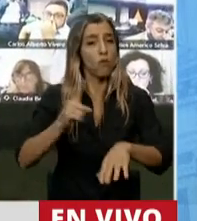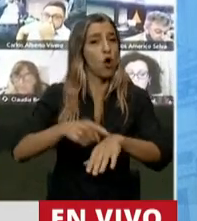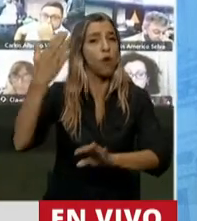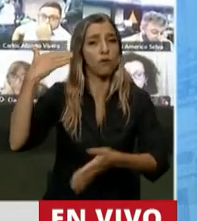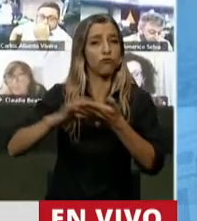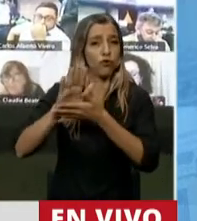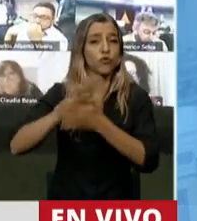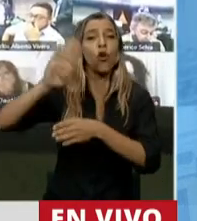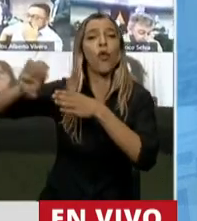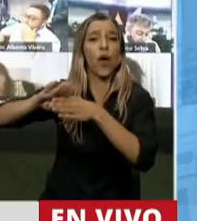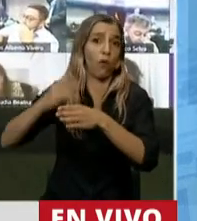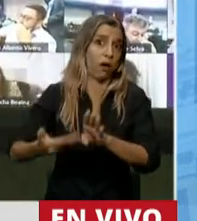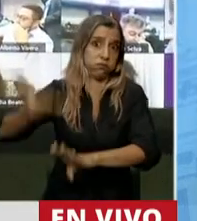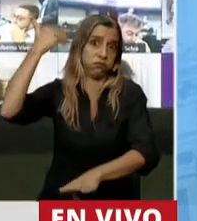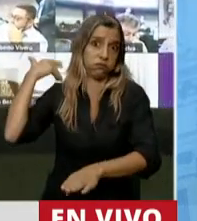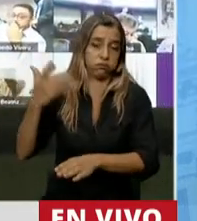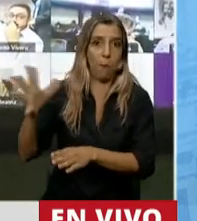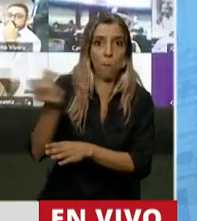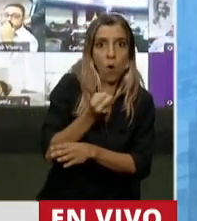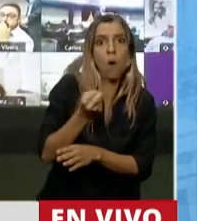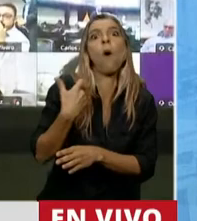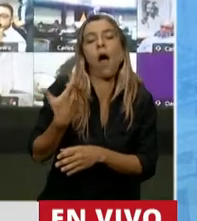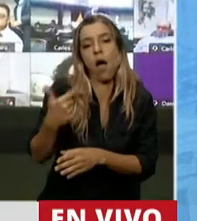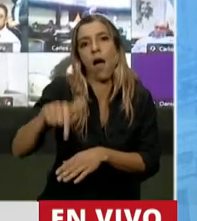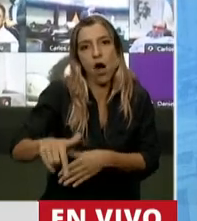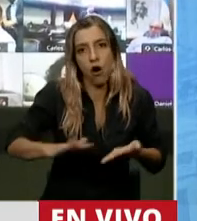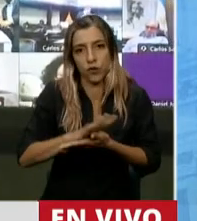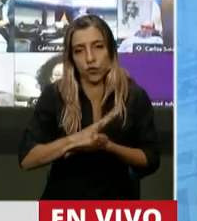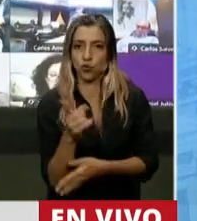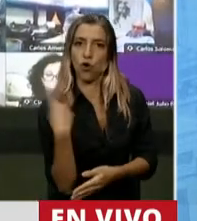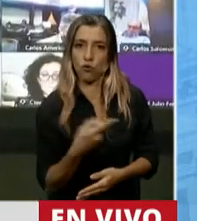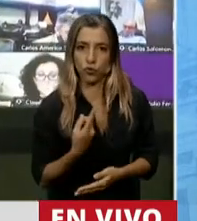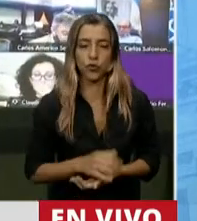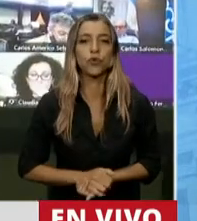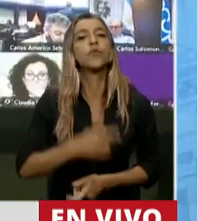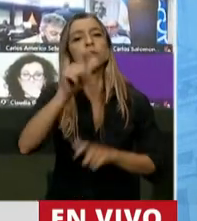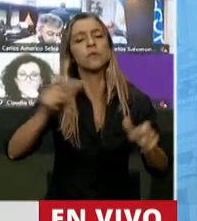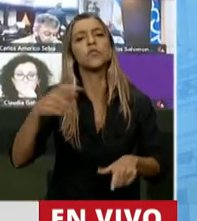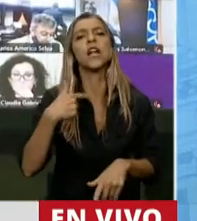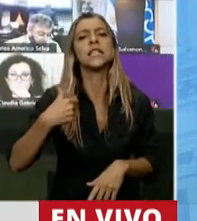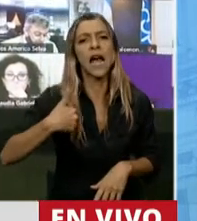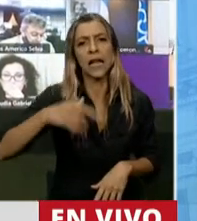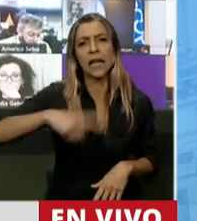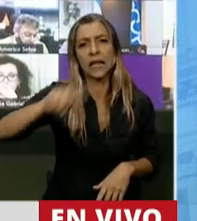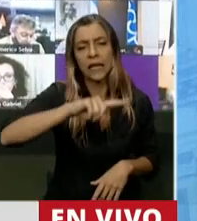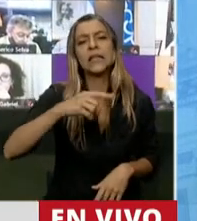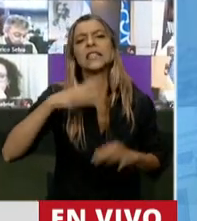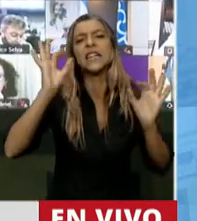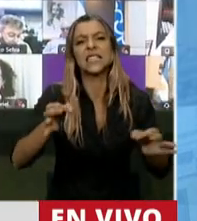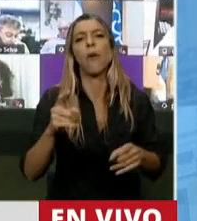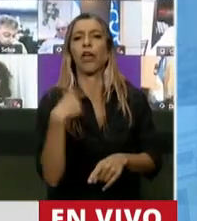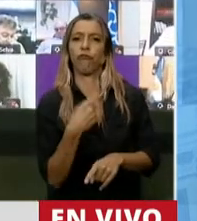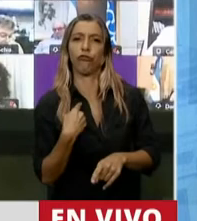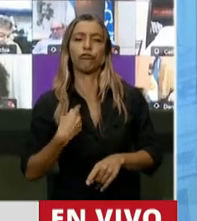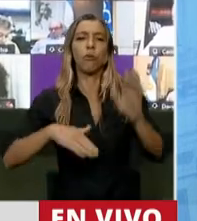irresponsablemente tomaron? ¿Qué argentino puede decir, y termino, señor presidente, qué argentino puede decir que no levantamos la bandera de la justicia